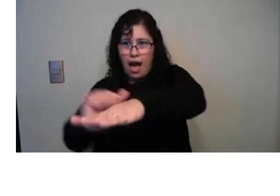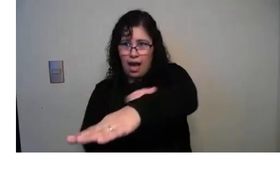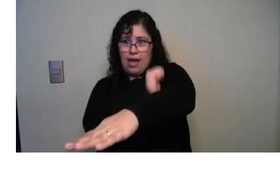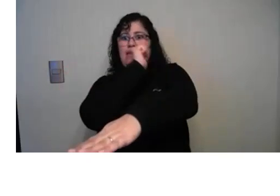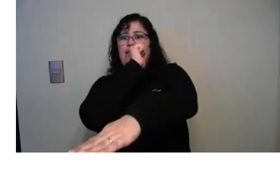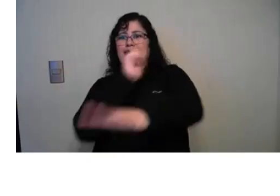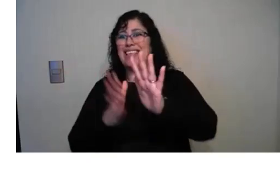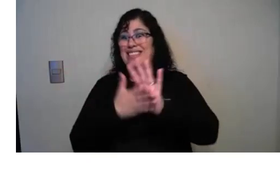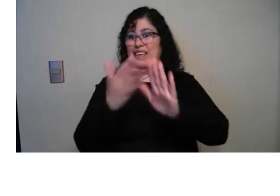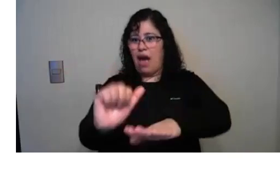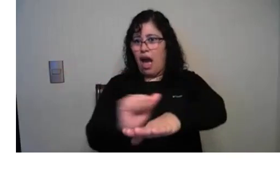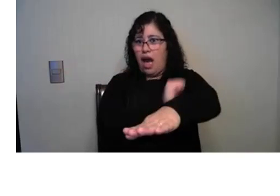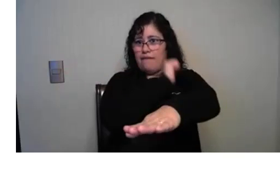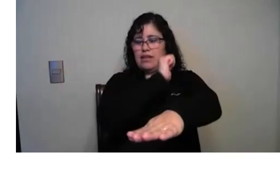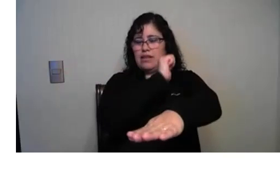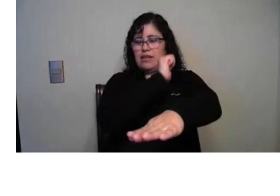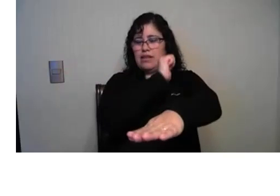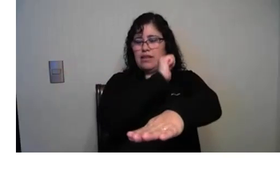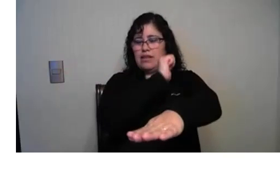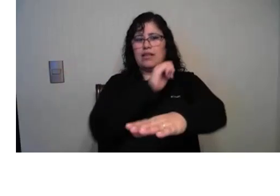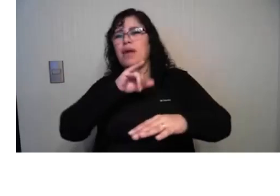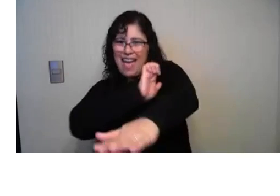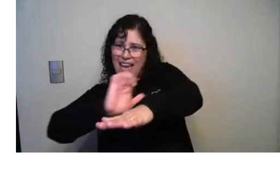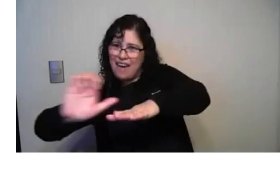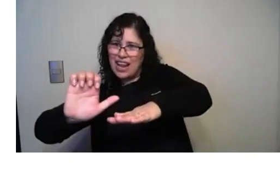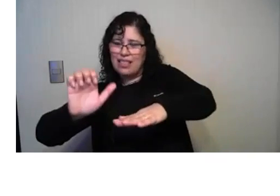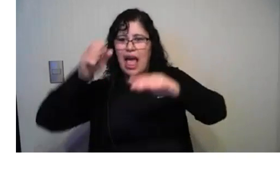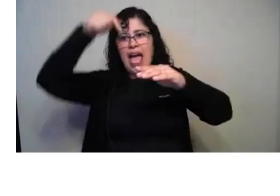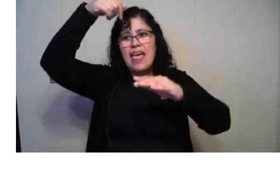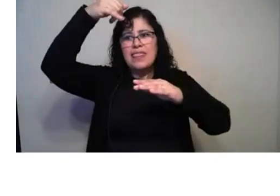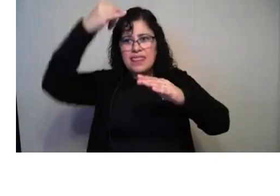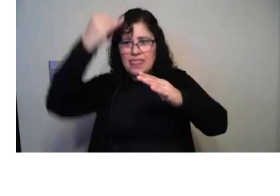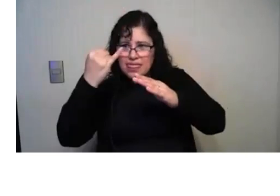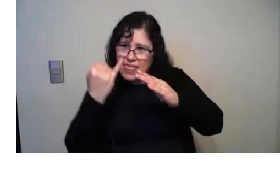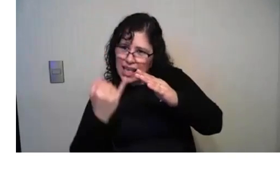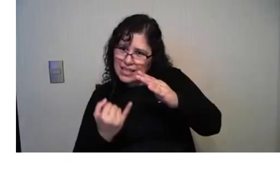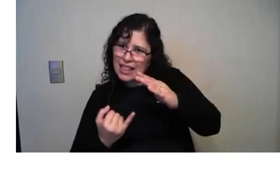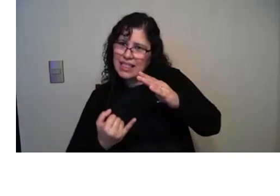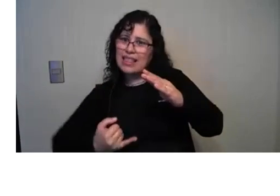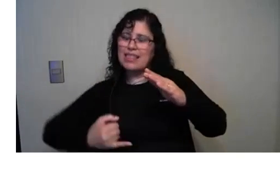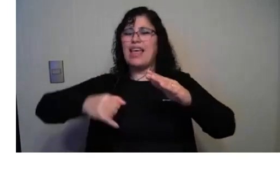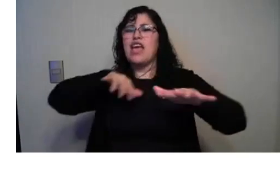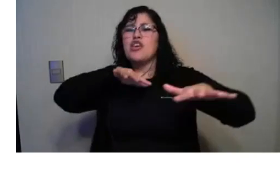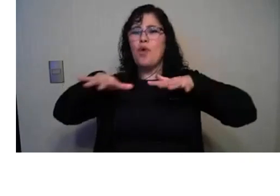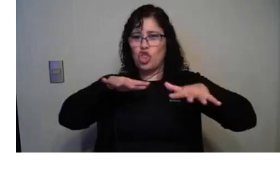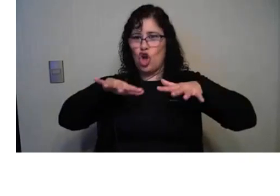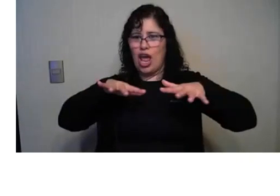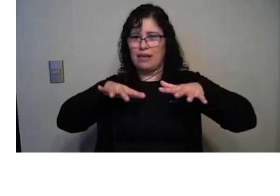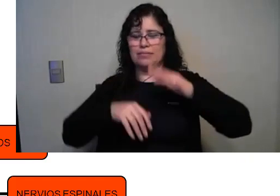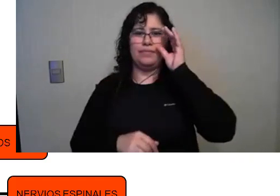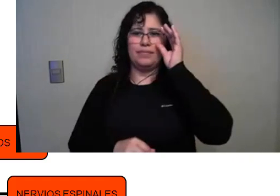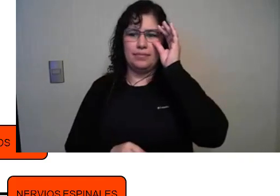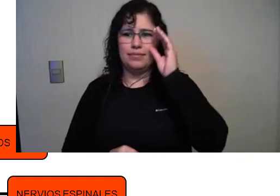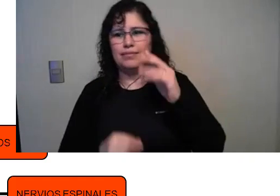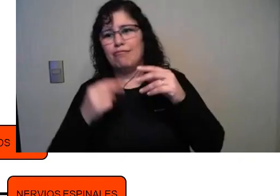información eferente descendente motora, a través de dos